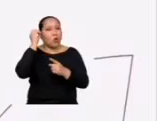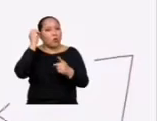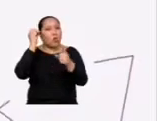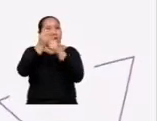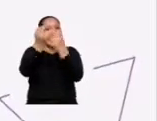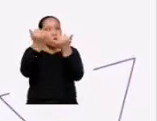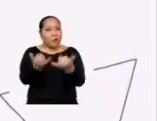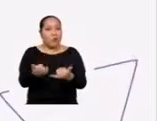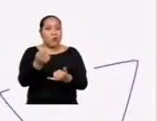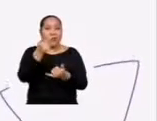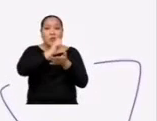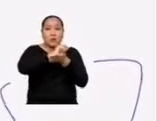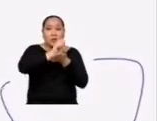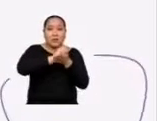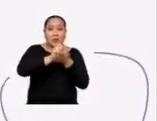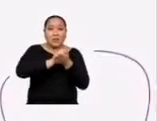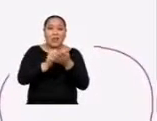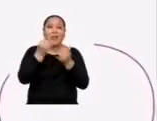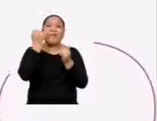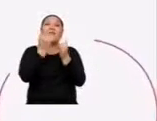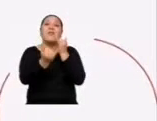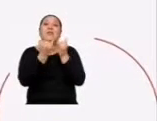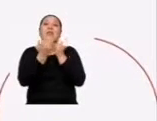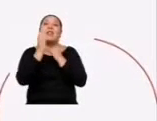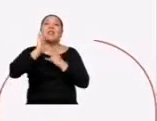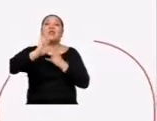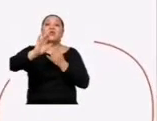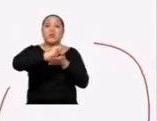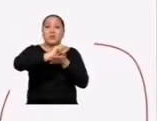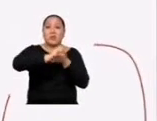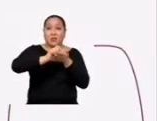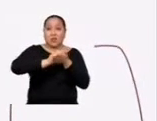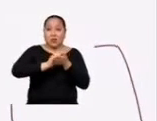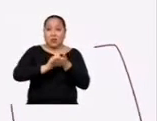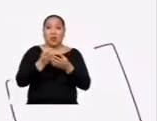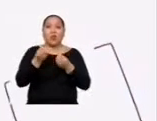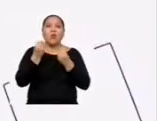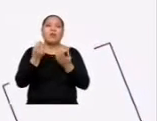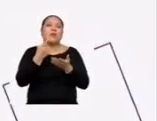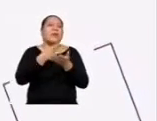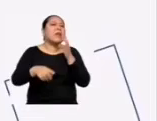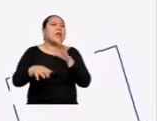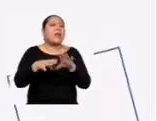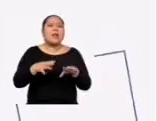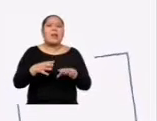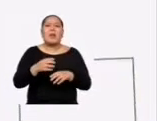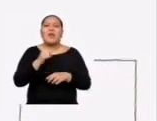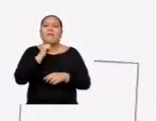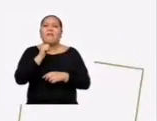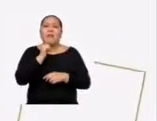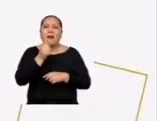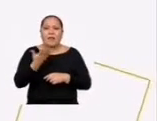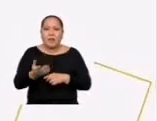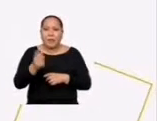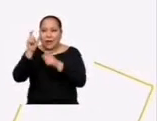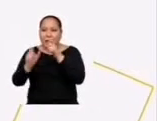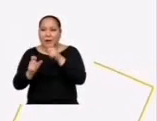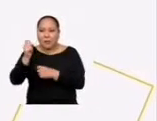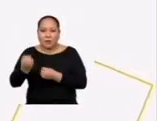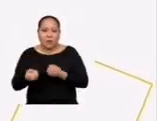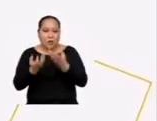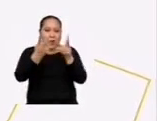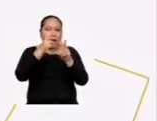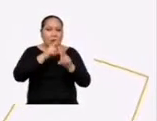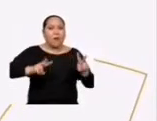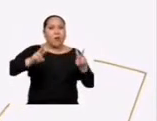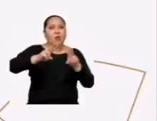ustedes hoy es elaborar la versión final de su texto acerca de qué hace falta para que las personas valoremos